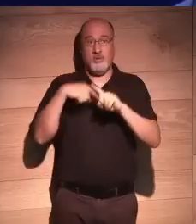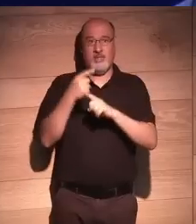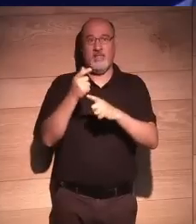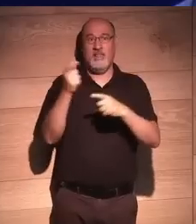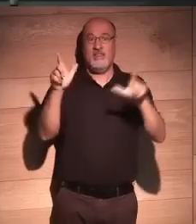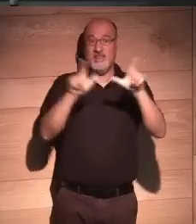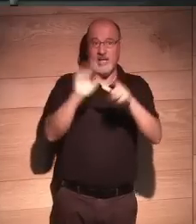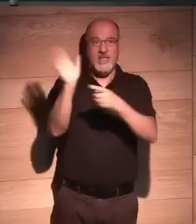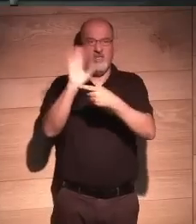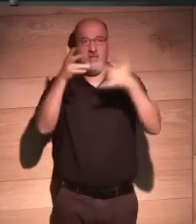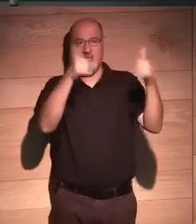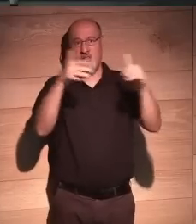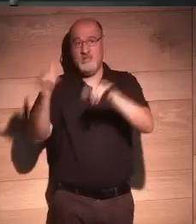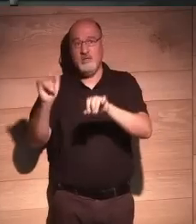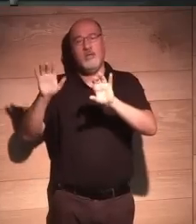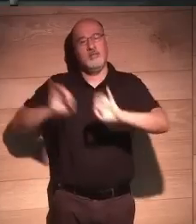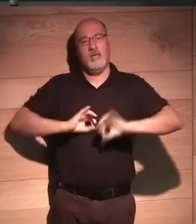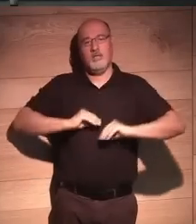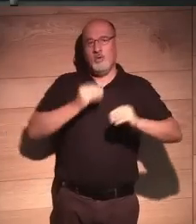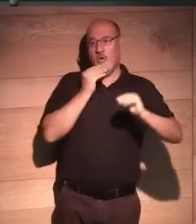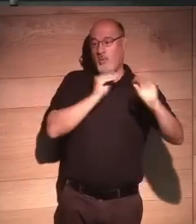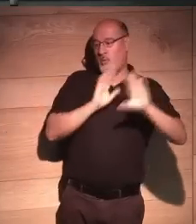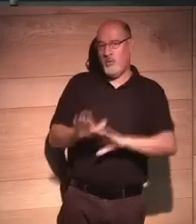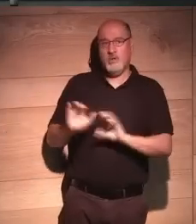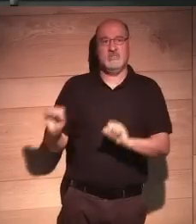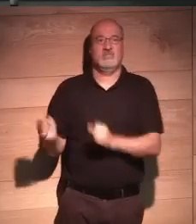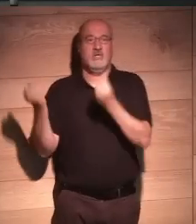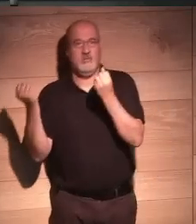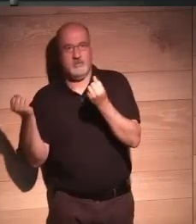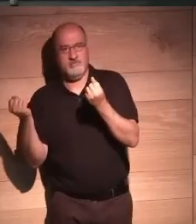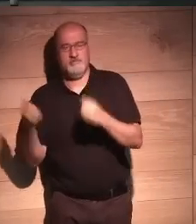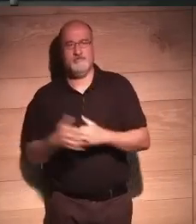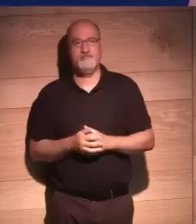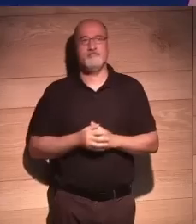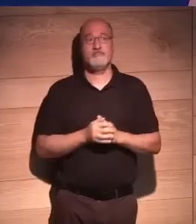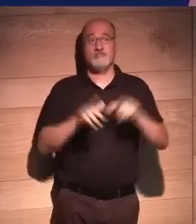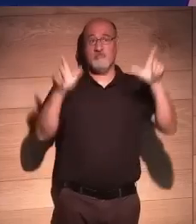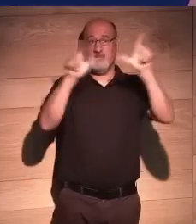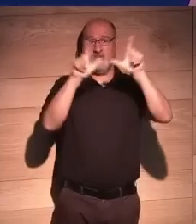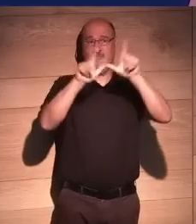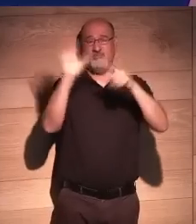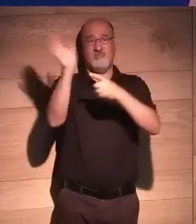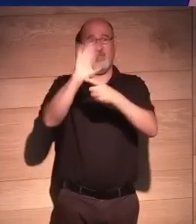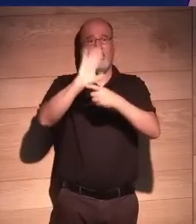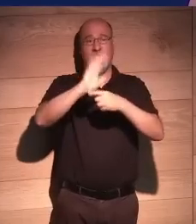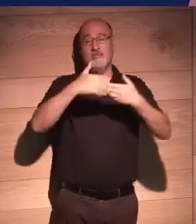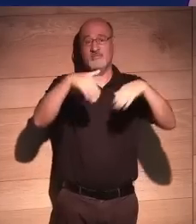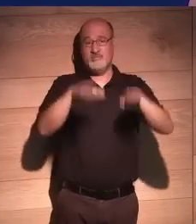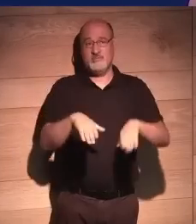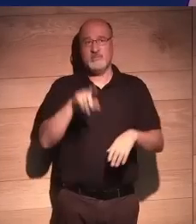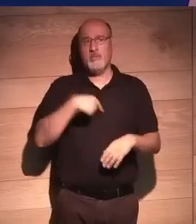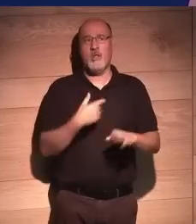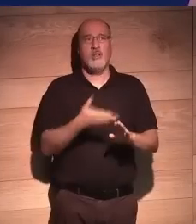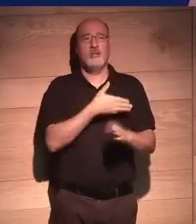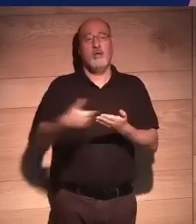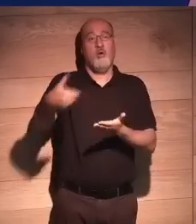cine. Porque el cine también paró. Es cierto que yo dije que no a muchas cosas, porque llegó un momento en que